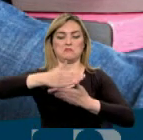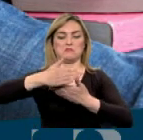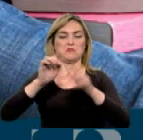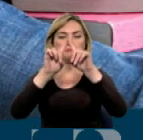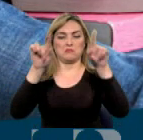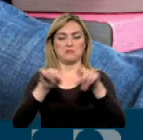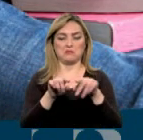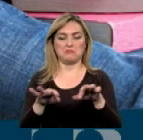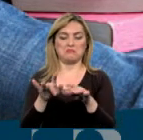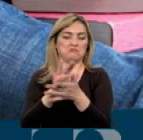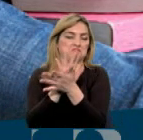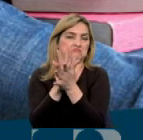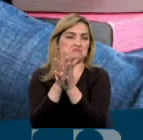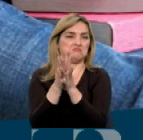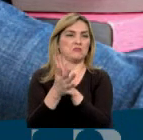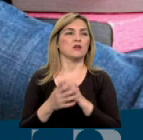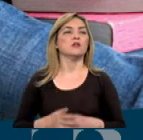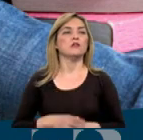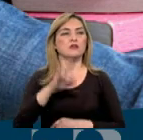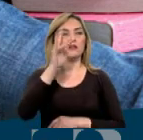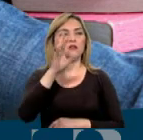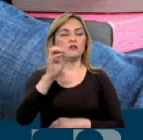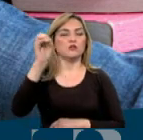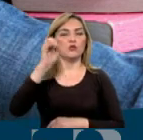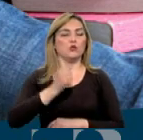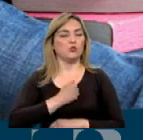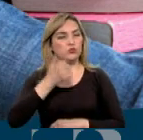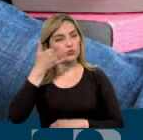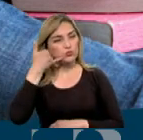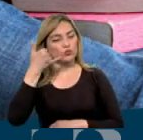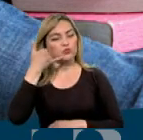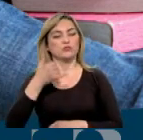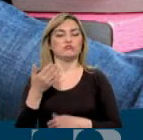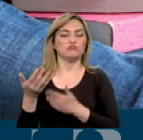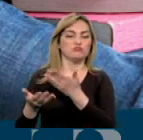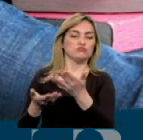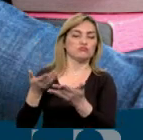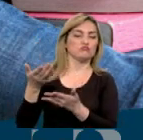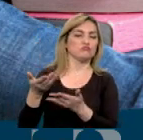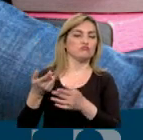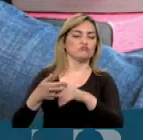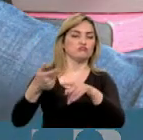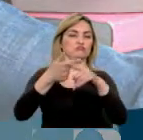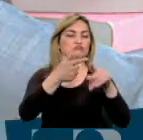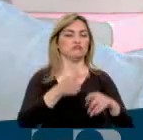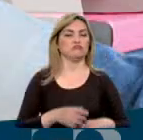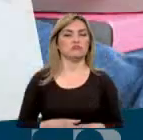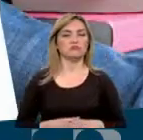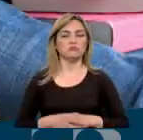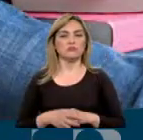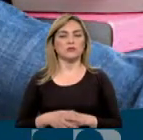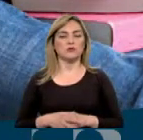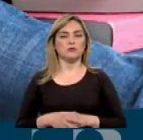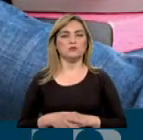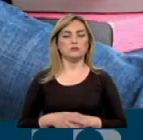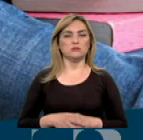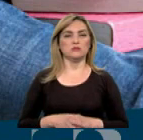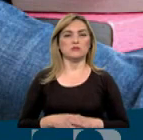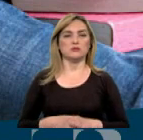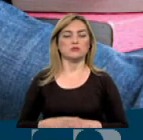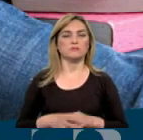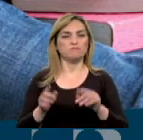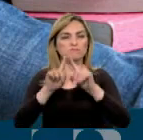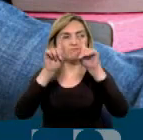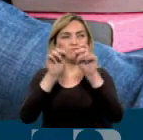computadora o tablet, y aunque un 70% cuenta con celular, este es compartido entre los miembros del hogar. De acuerdo a la misma